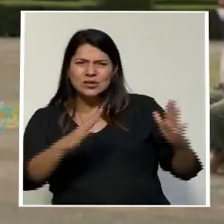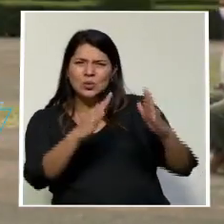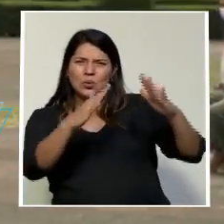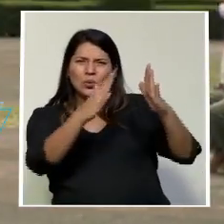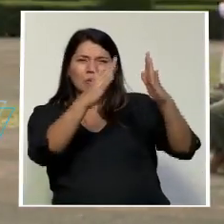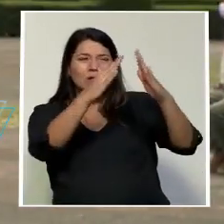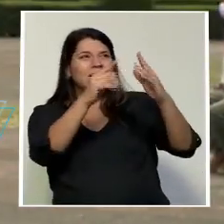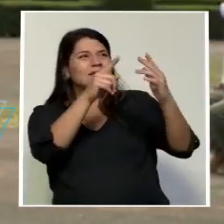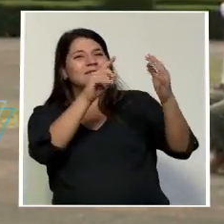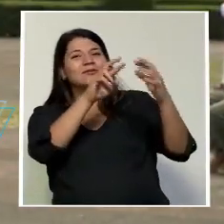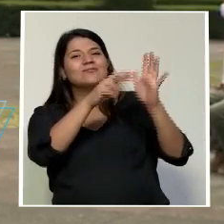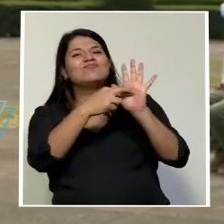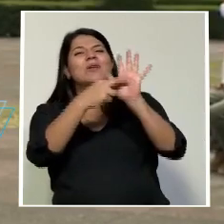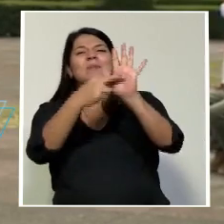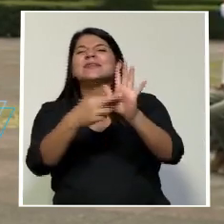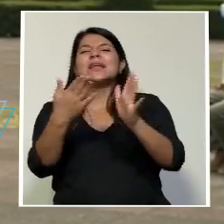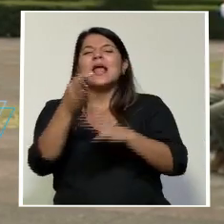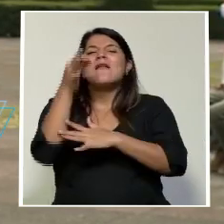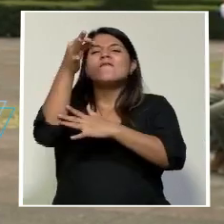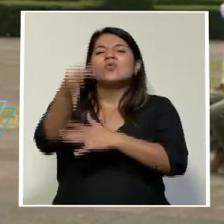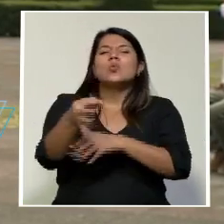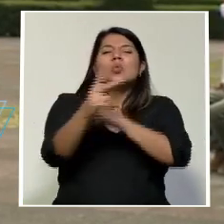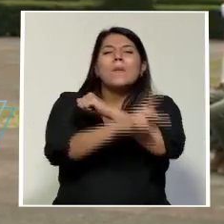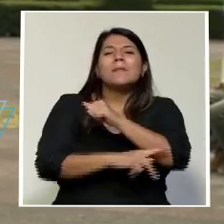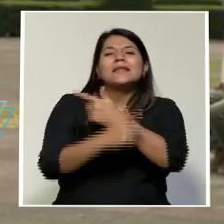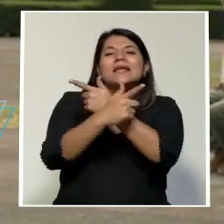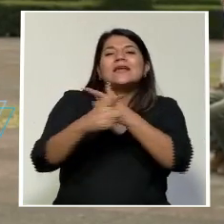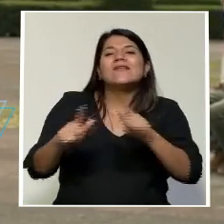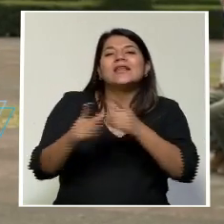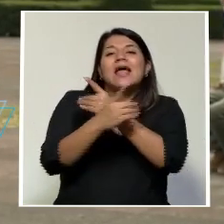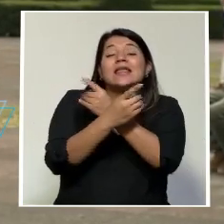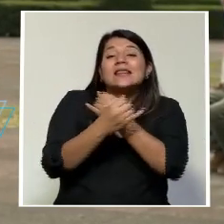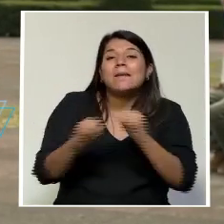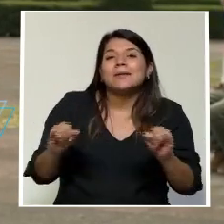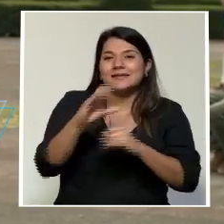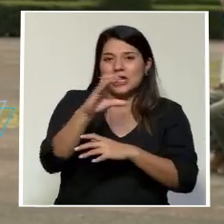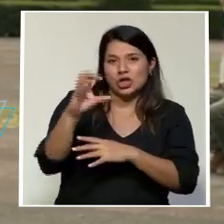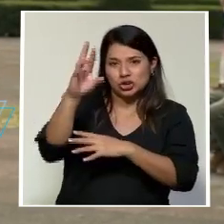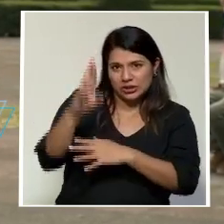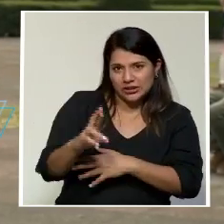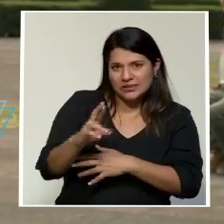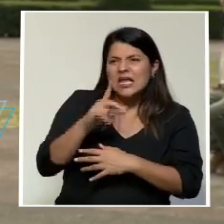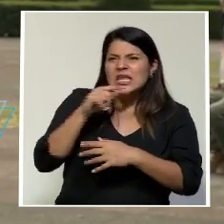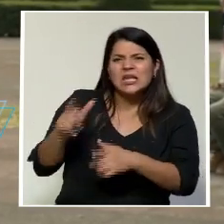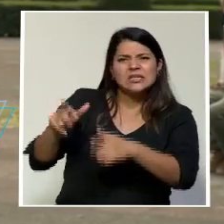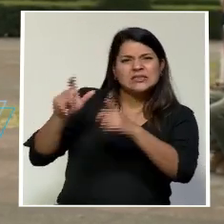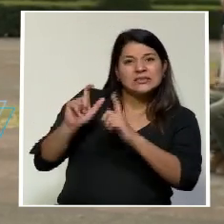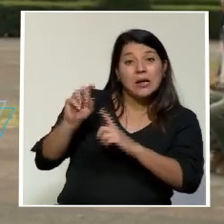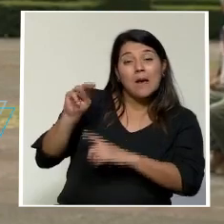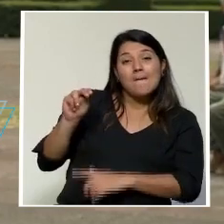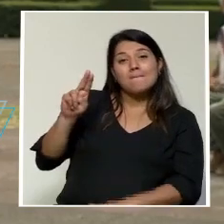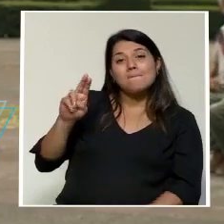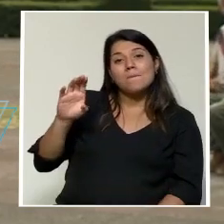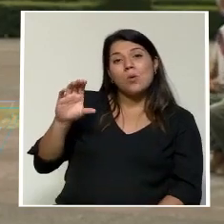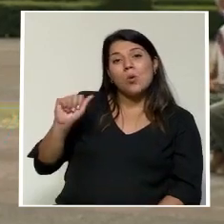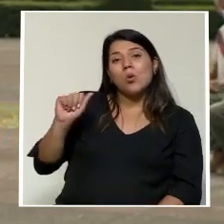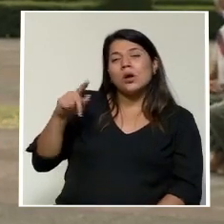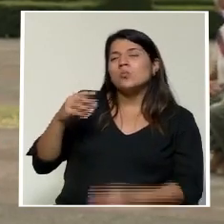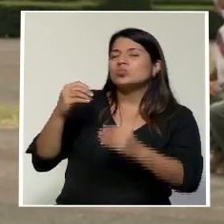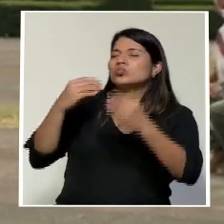monumento a la patria, a la libertad, a la independencia de Costa Rica, una donación de la MUCAP que agradecemos muchísimo y que es